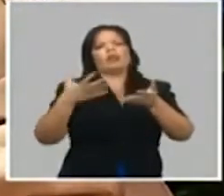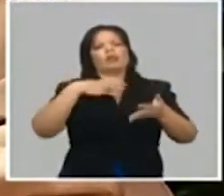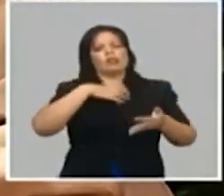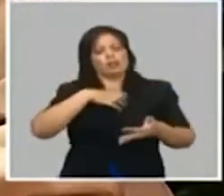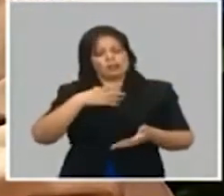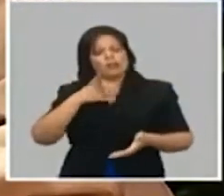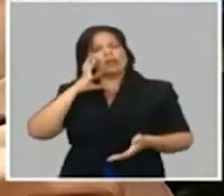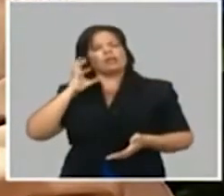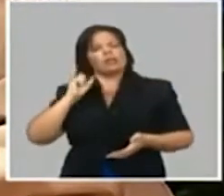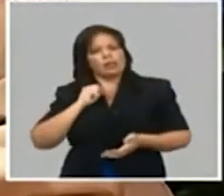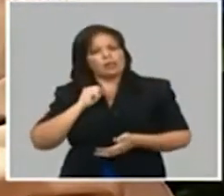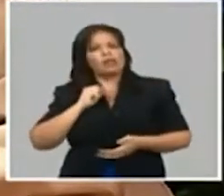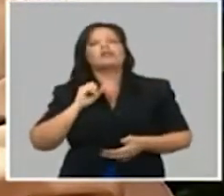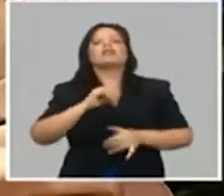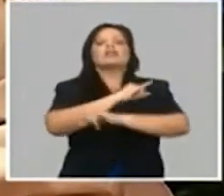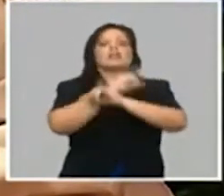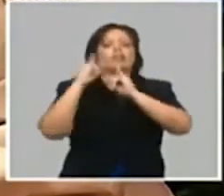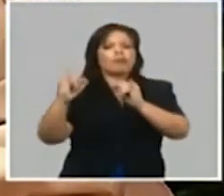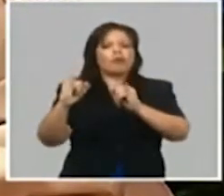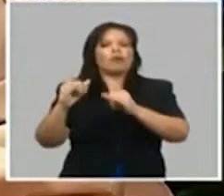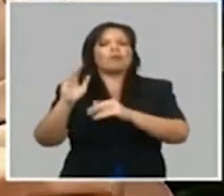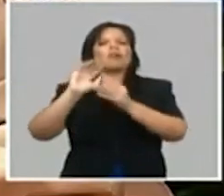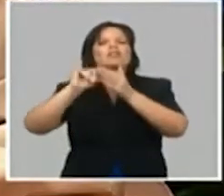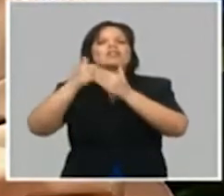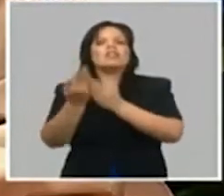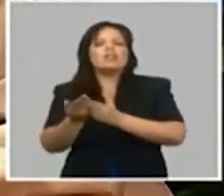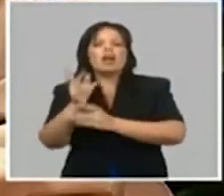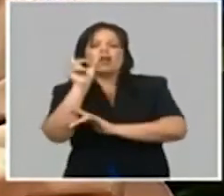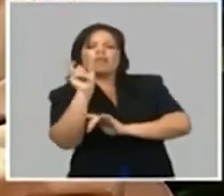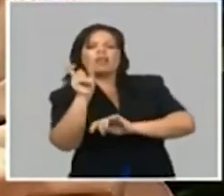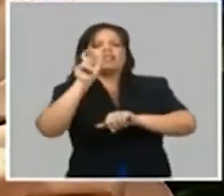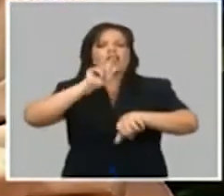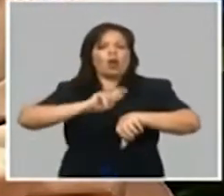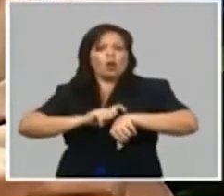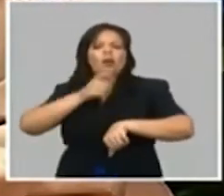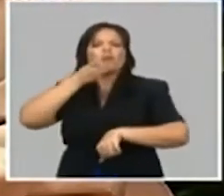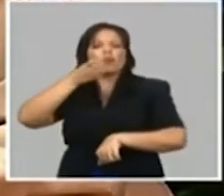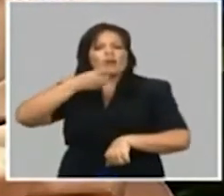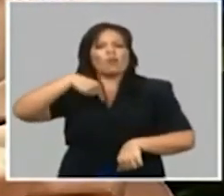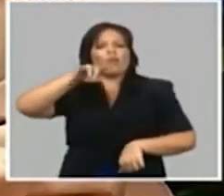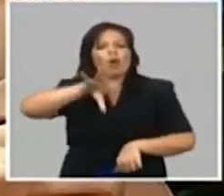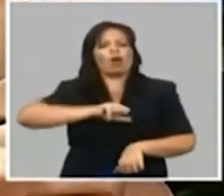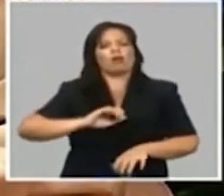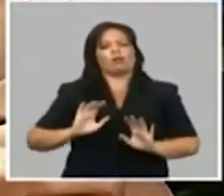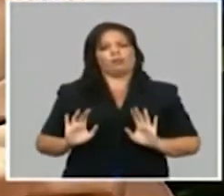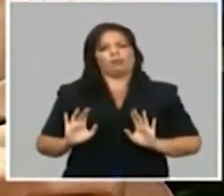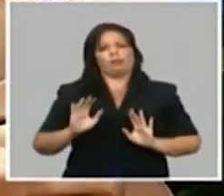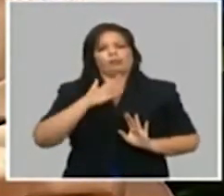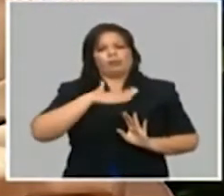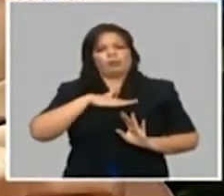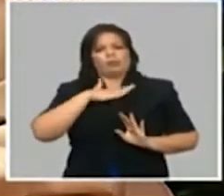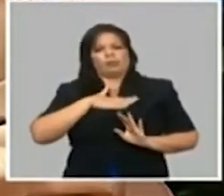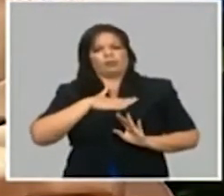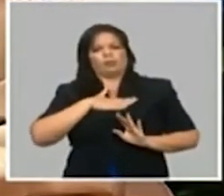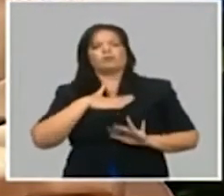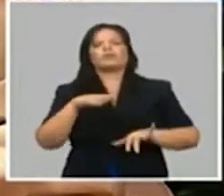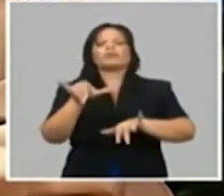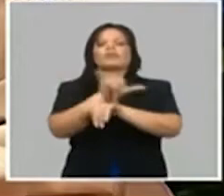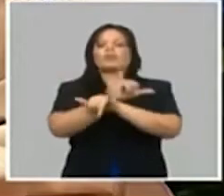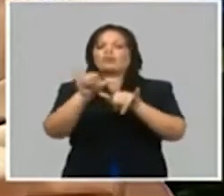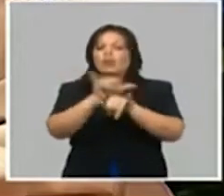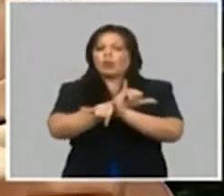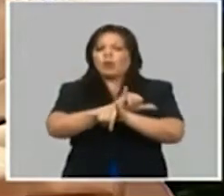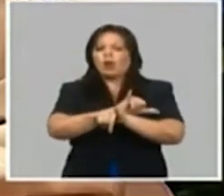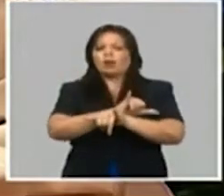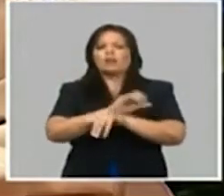la citación para los días y el horario que esto corresponde. De igual forma, se van a despachar